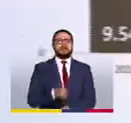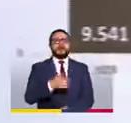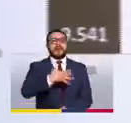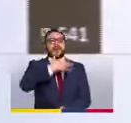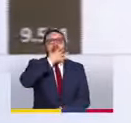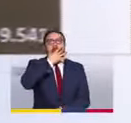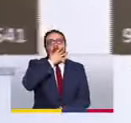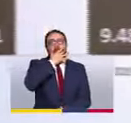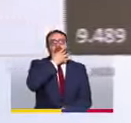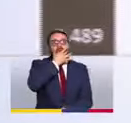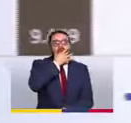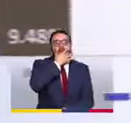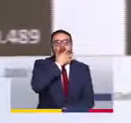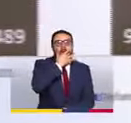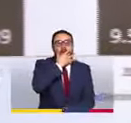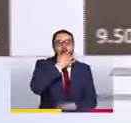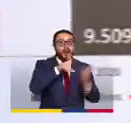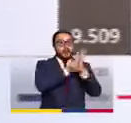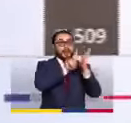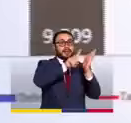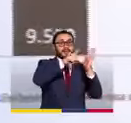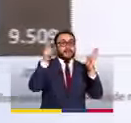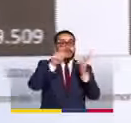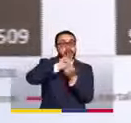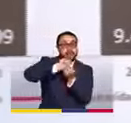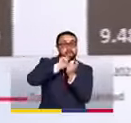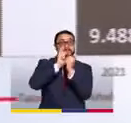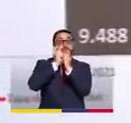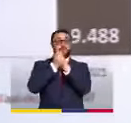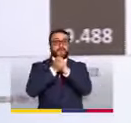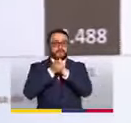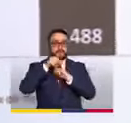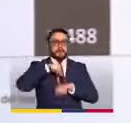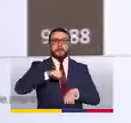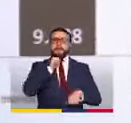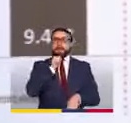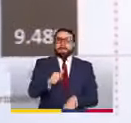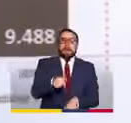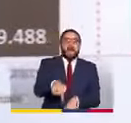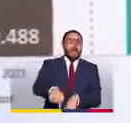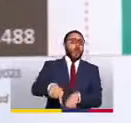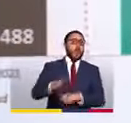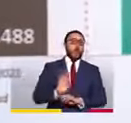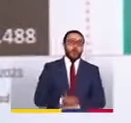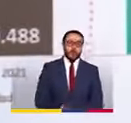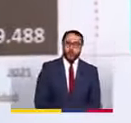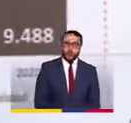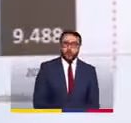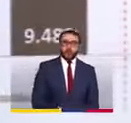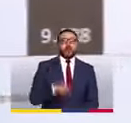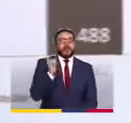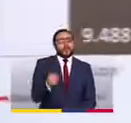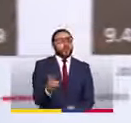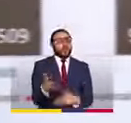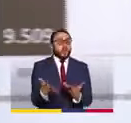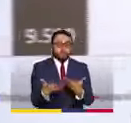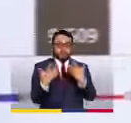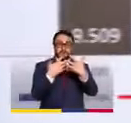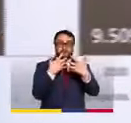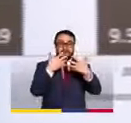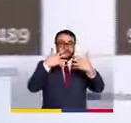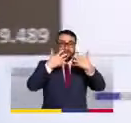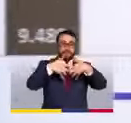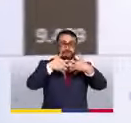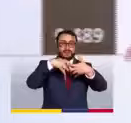la Ley 100, volviéndola peor, porque transformó las EPS